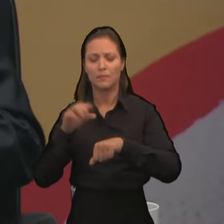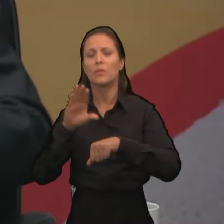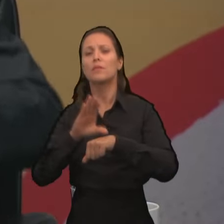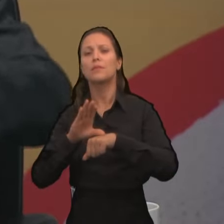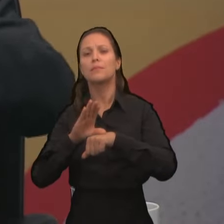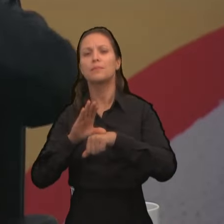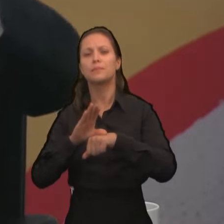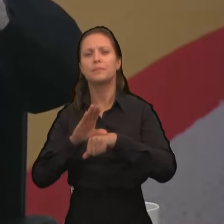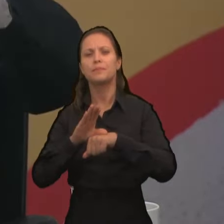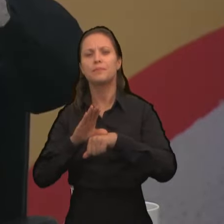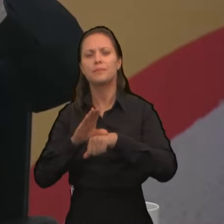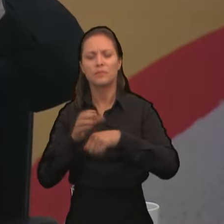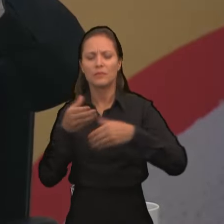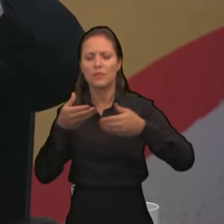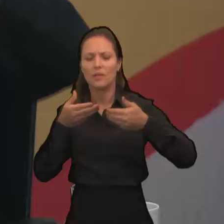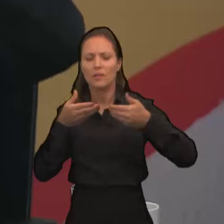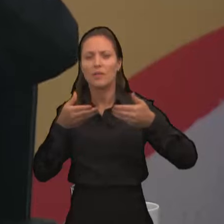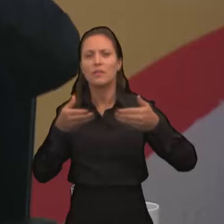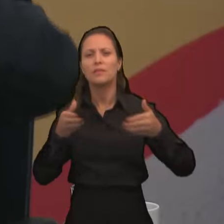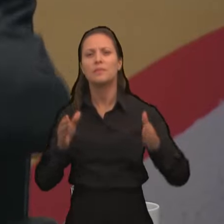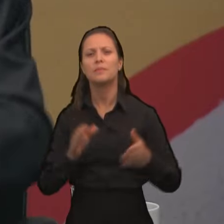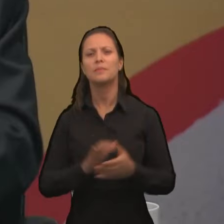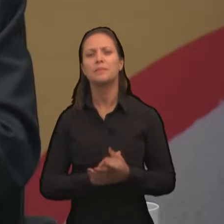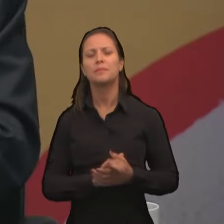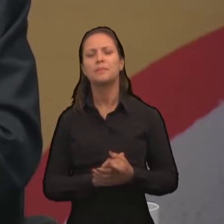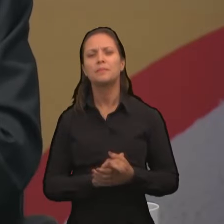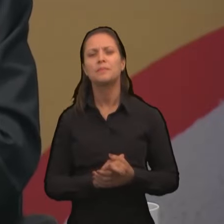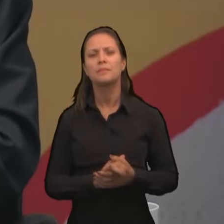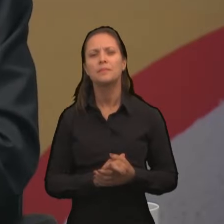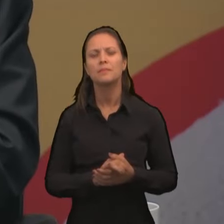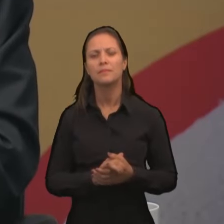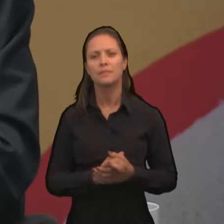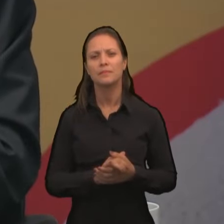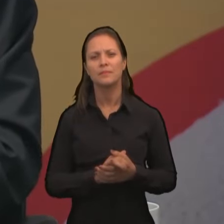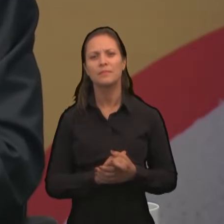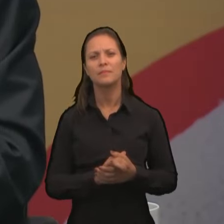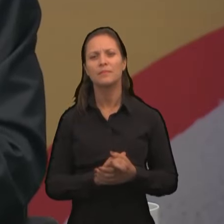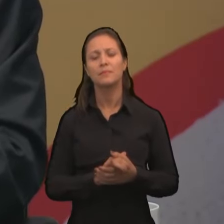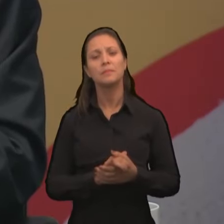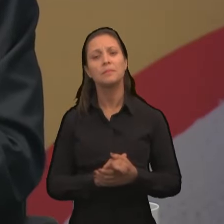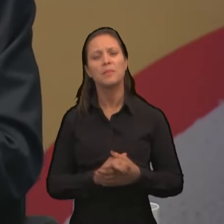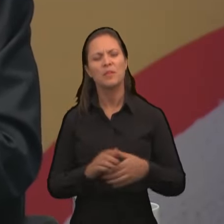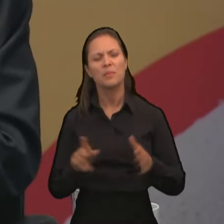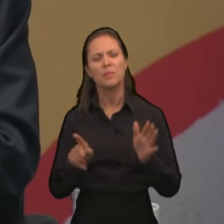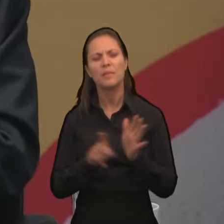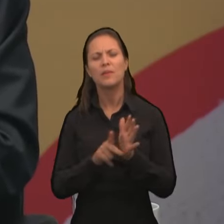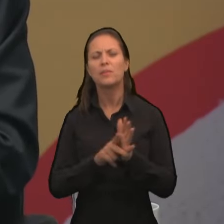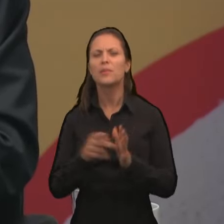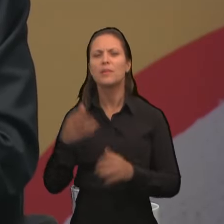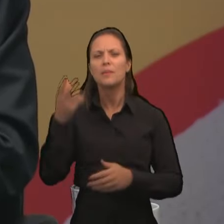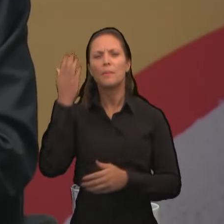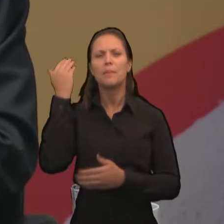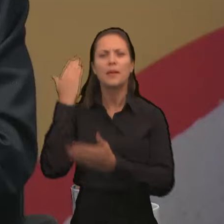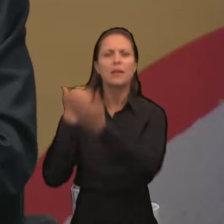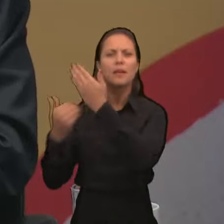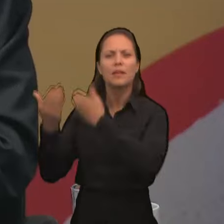es que surge en el mundo romano-germánico, sobre todo simbolizado a través de la Revolución